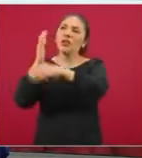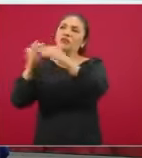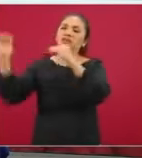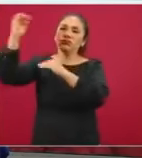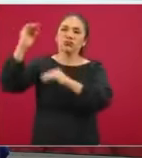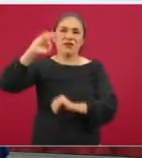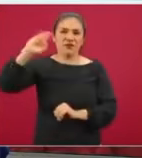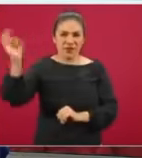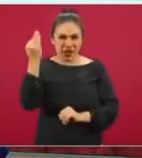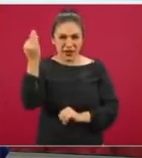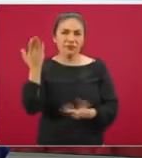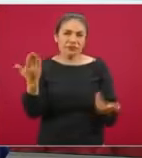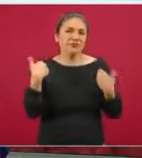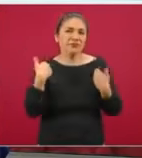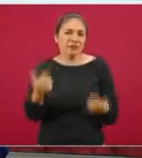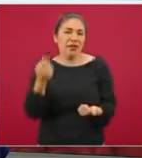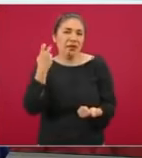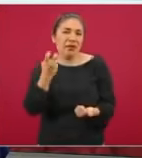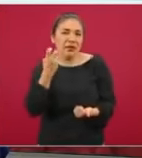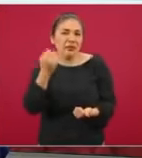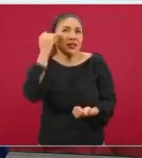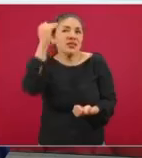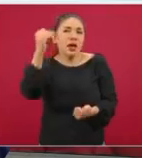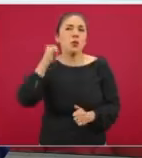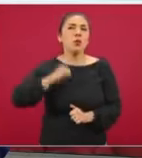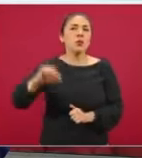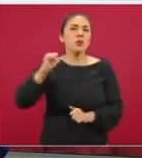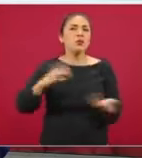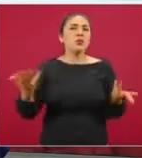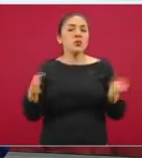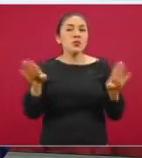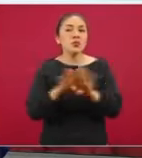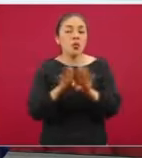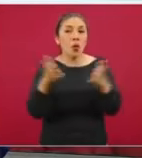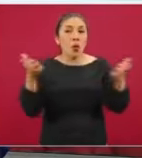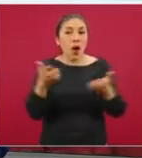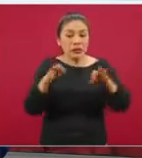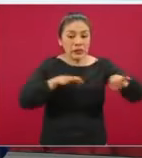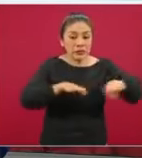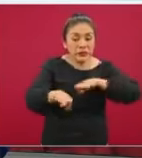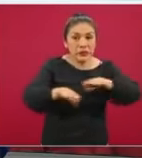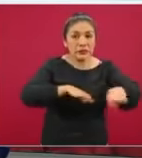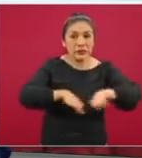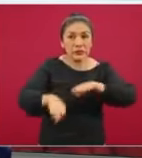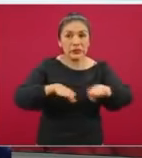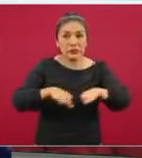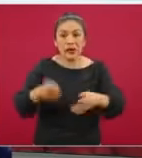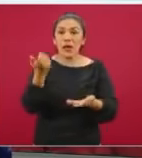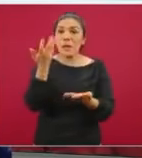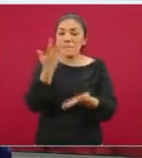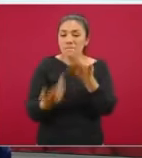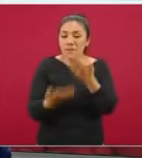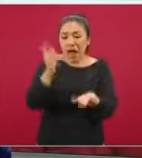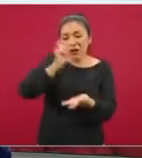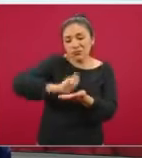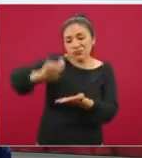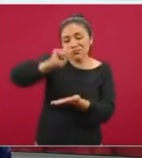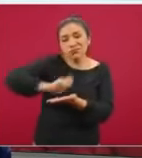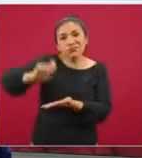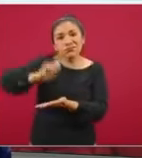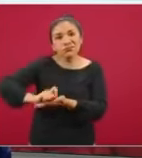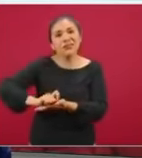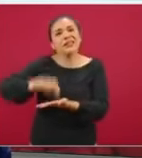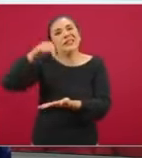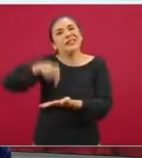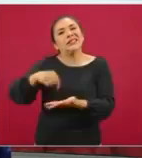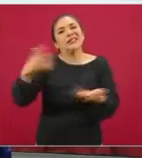federal. Es entendible que lógicamente en esos tiempos el hacer este trabajo, digamos, a mano y en papel,